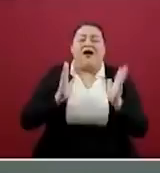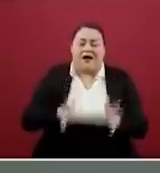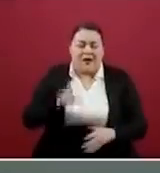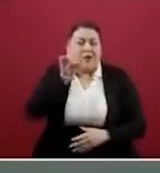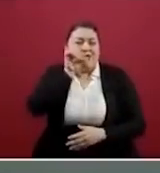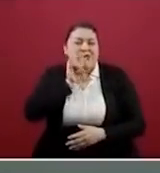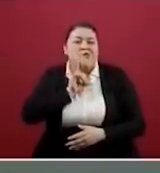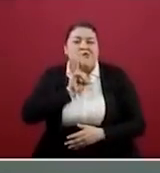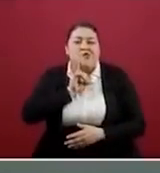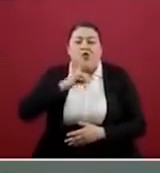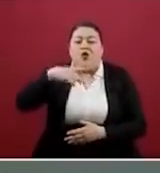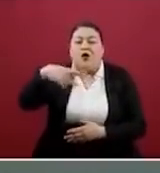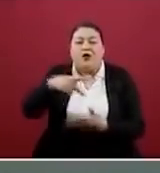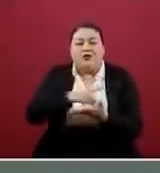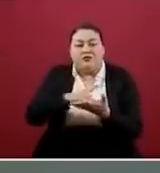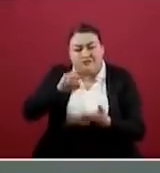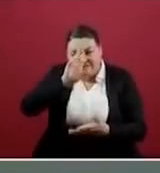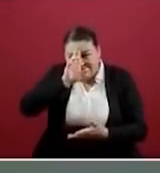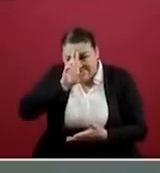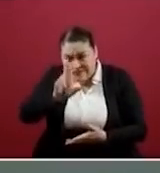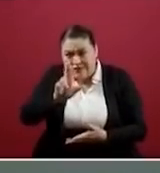derechos básicos.